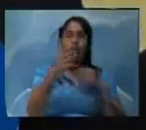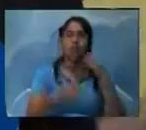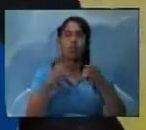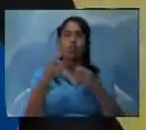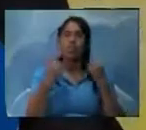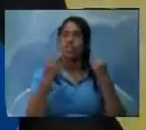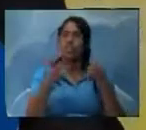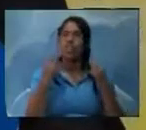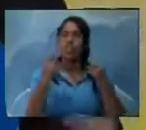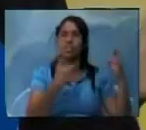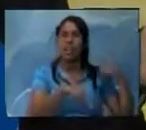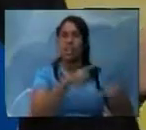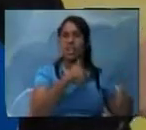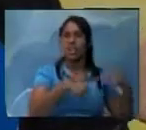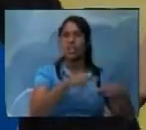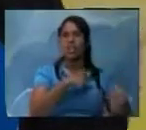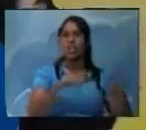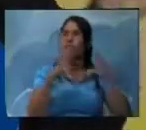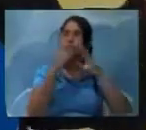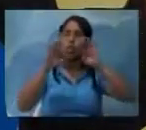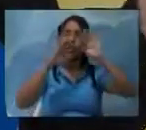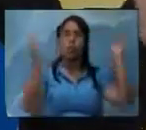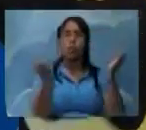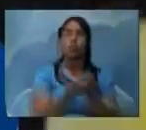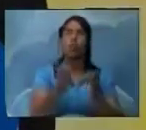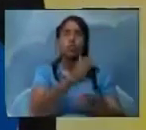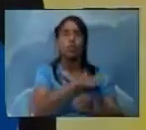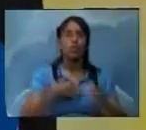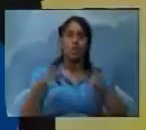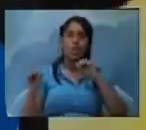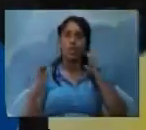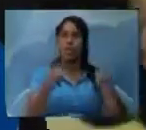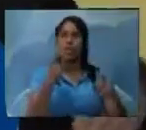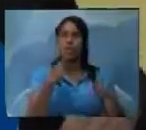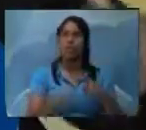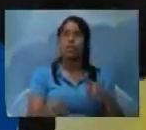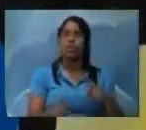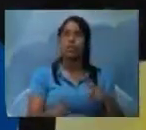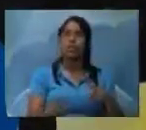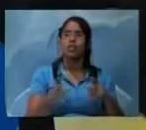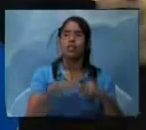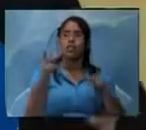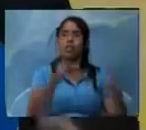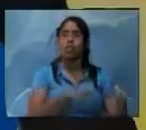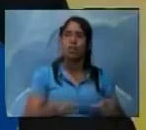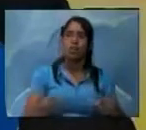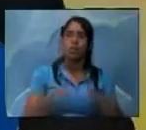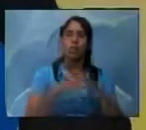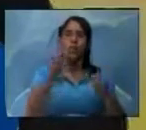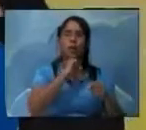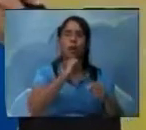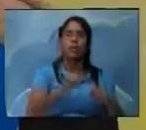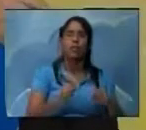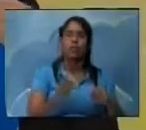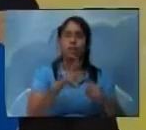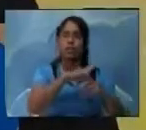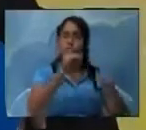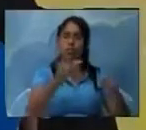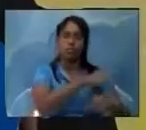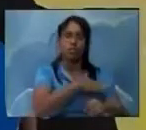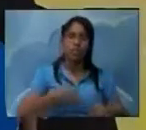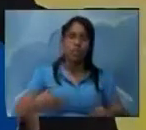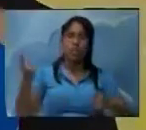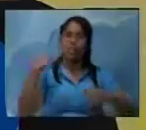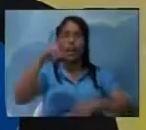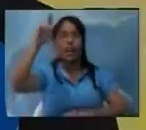angustiado. Tantas religiones, todo el mundo quiere hablar, que los de Mahoma, los de Buda, todos quieren hablar y todos quieren tener